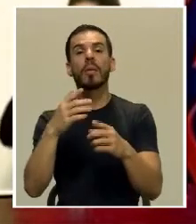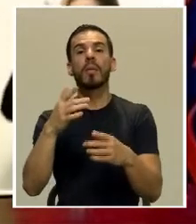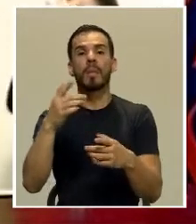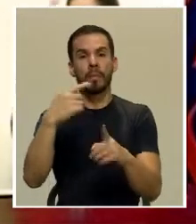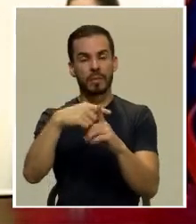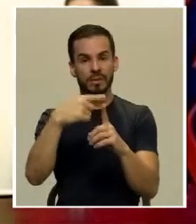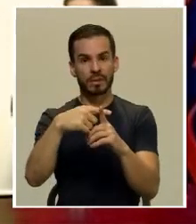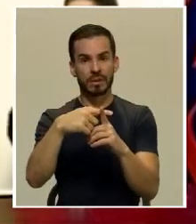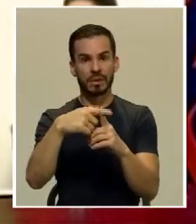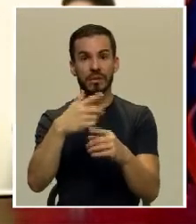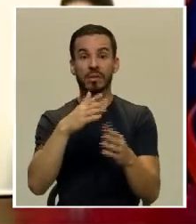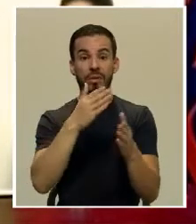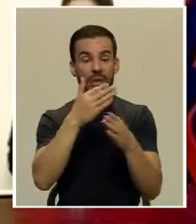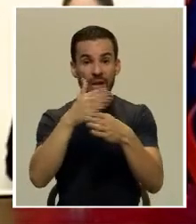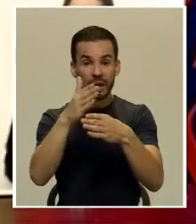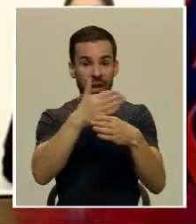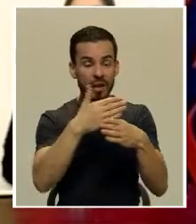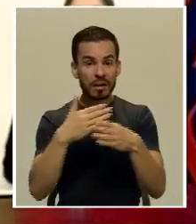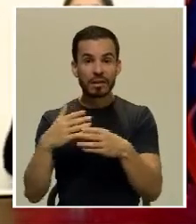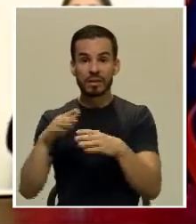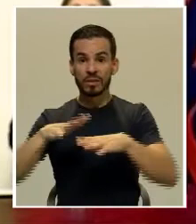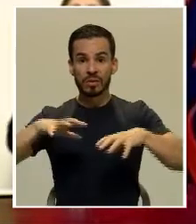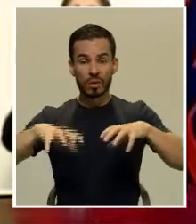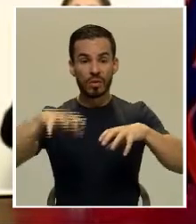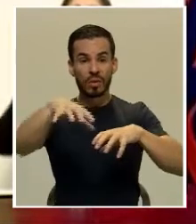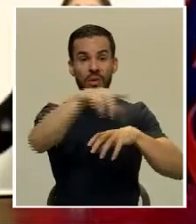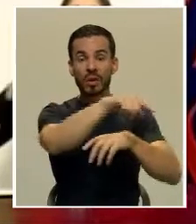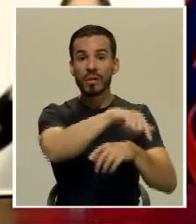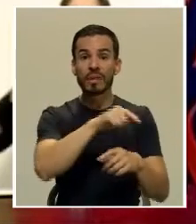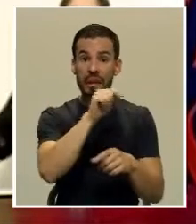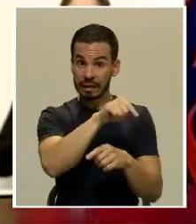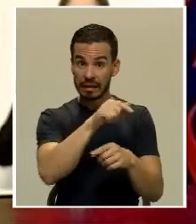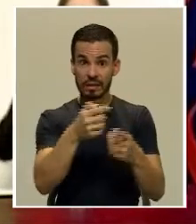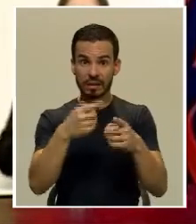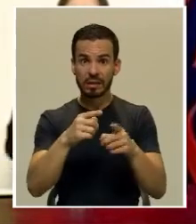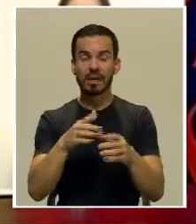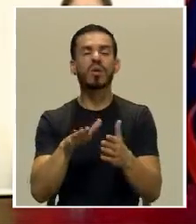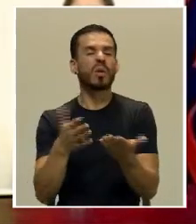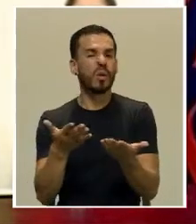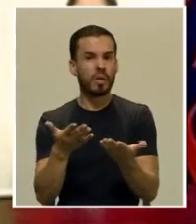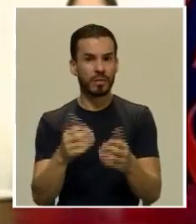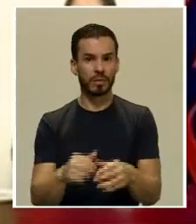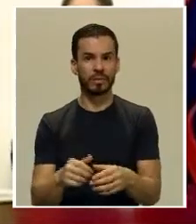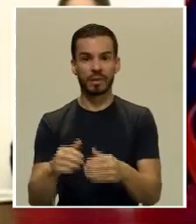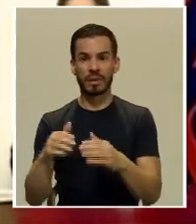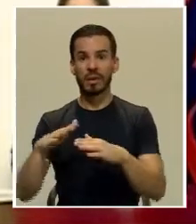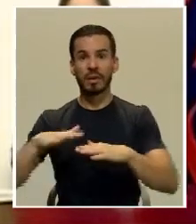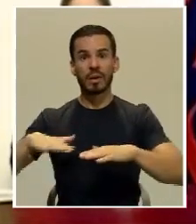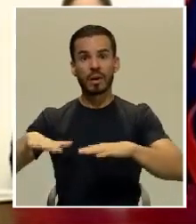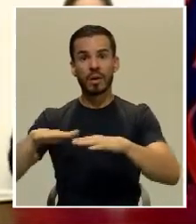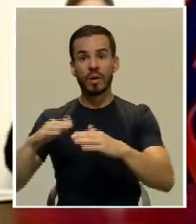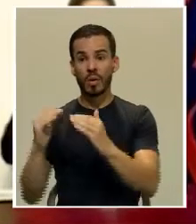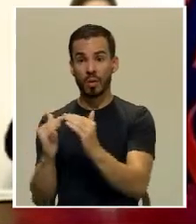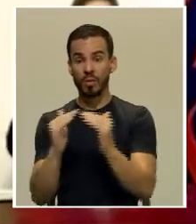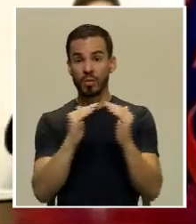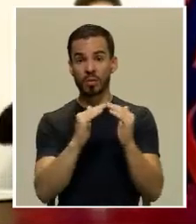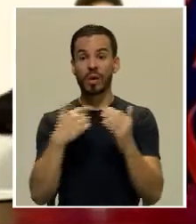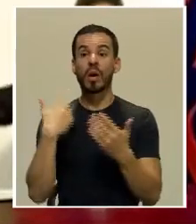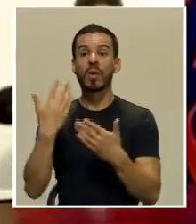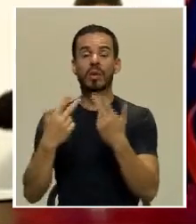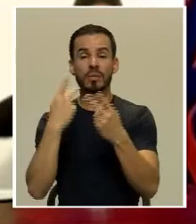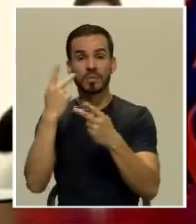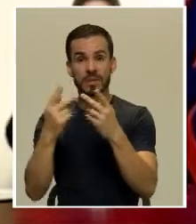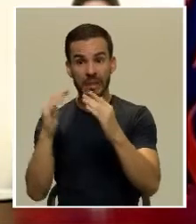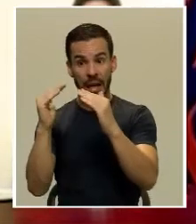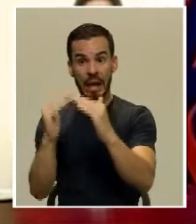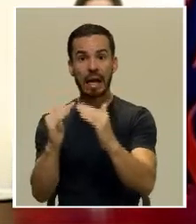positivos. Y la distribución geográfica de esos casos es la siguiente. En el escenario comunitario, cuando